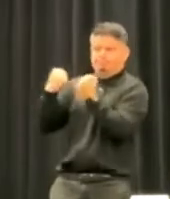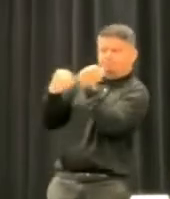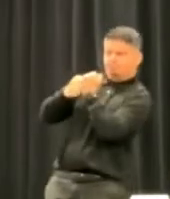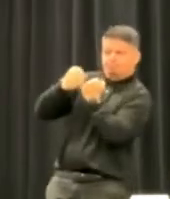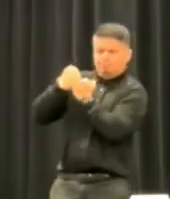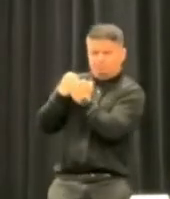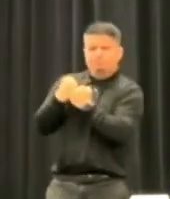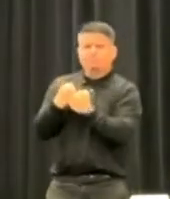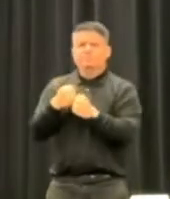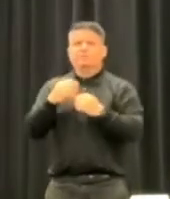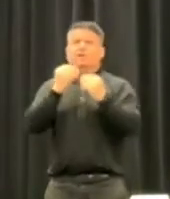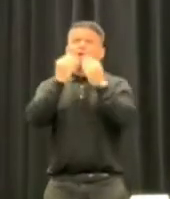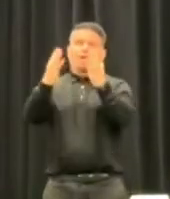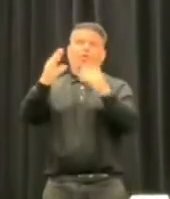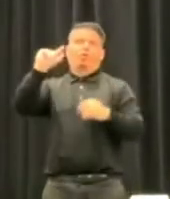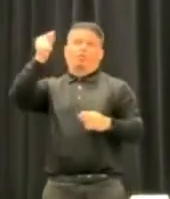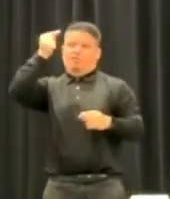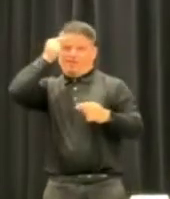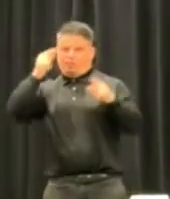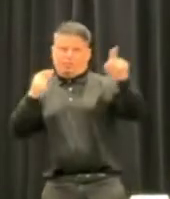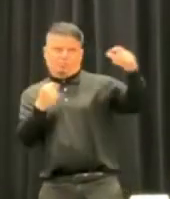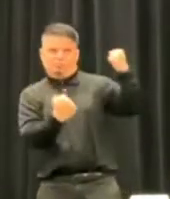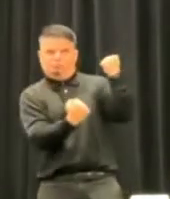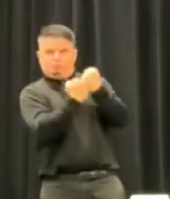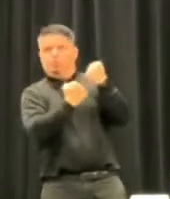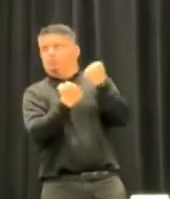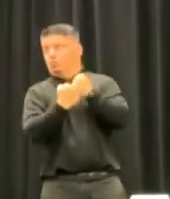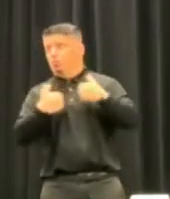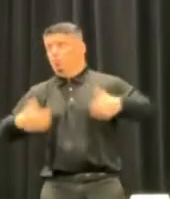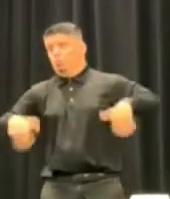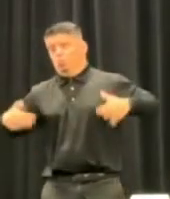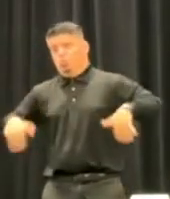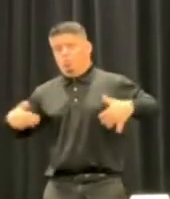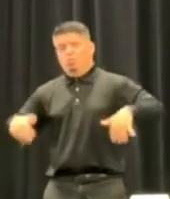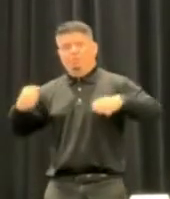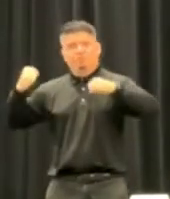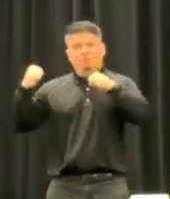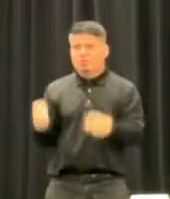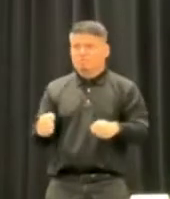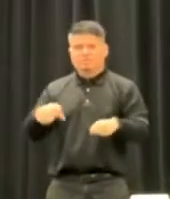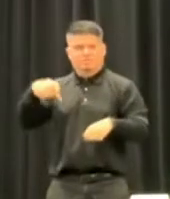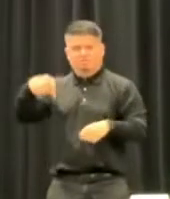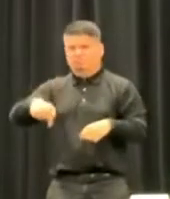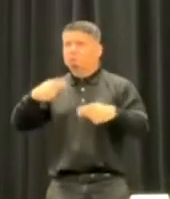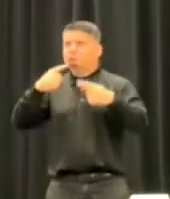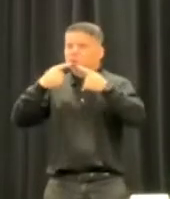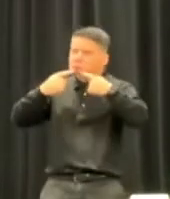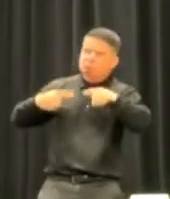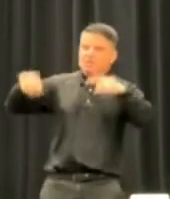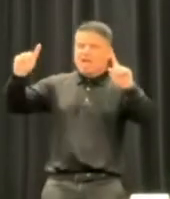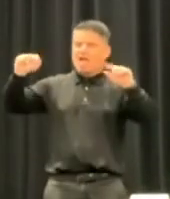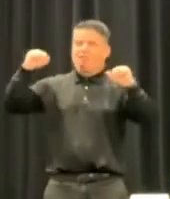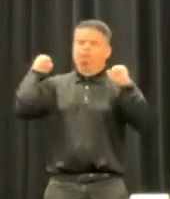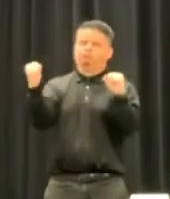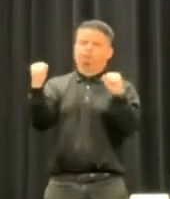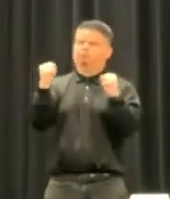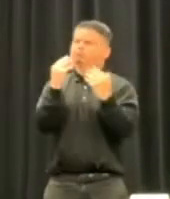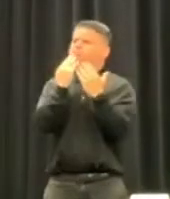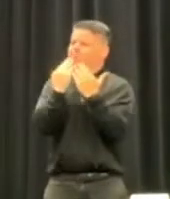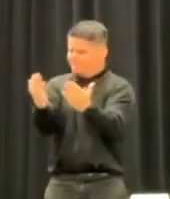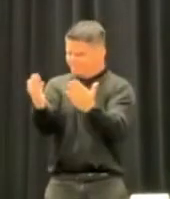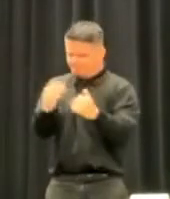a nuestro gobernador que nos da la mano para que podamos hacer este tipo de gestiones y trabajo así que muchas gracias